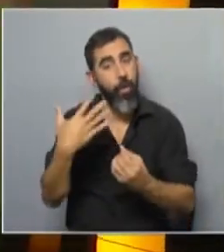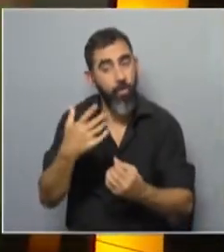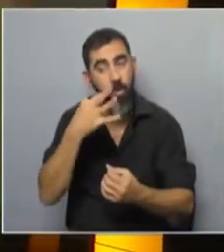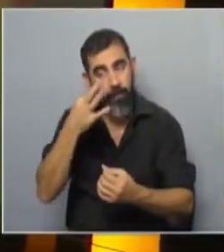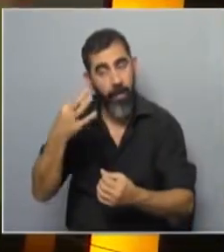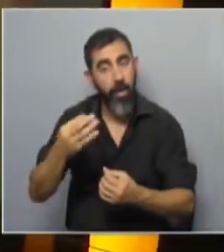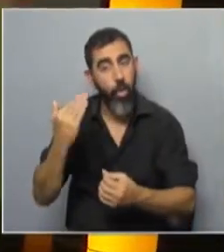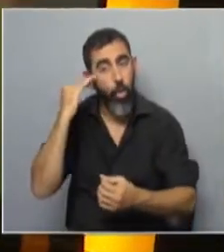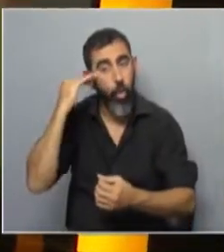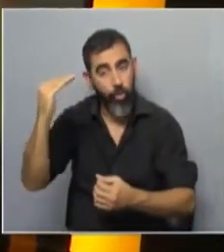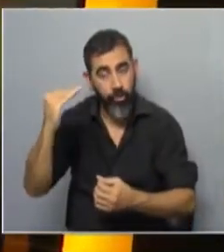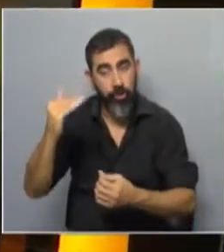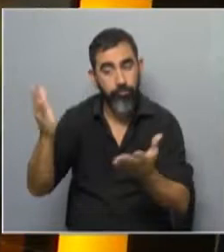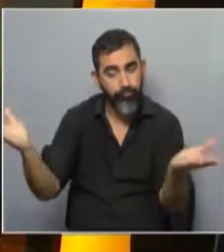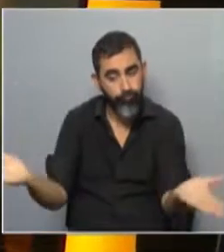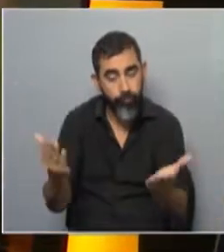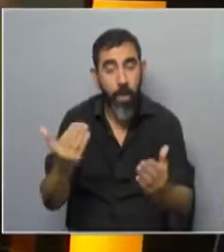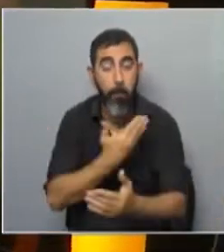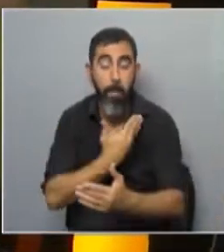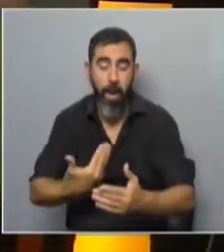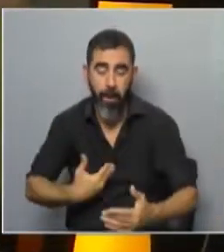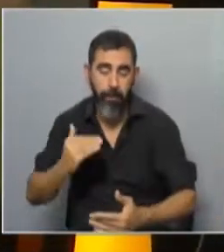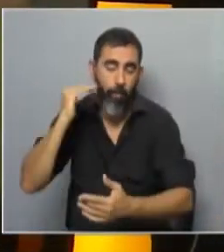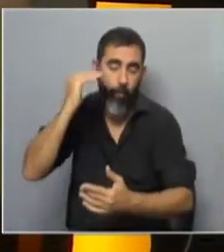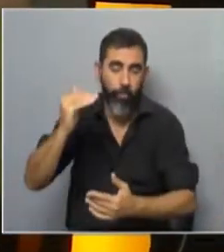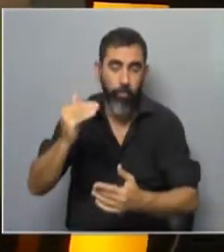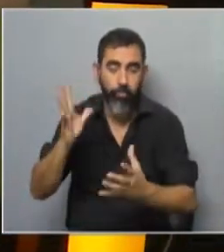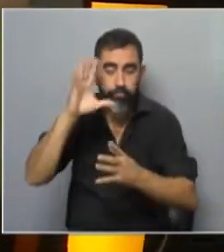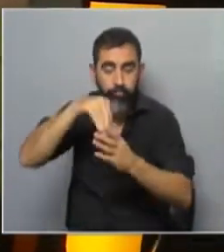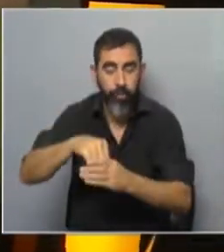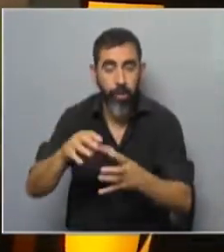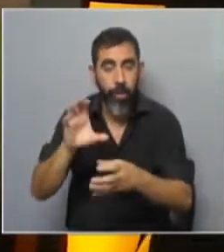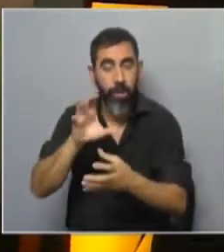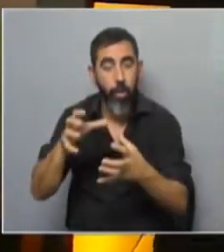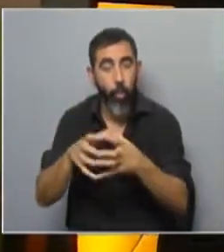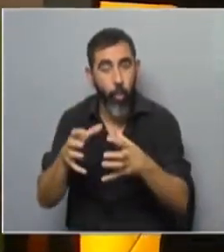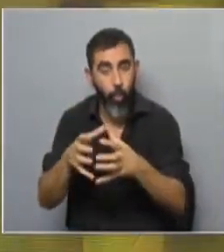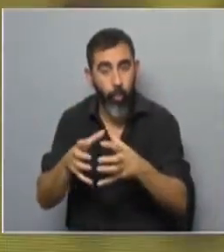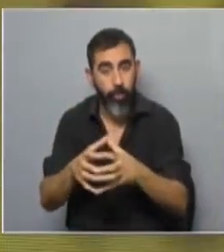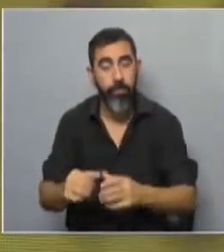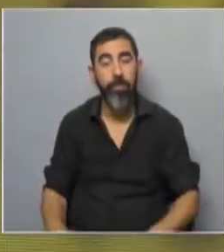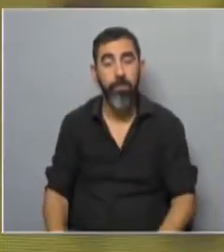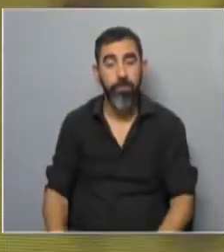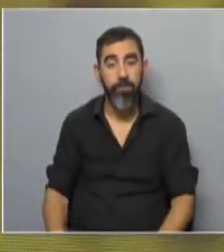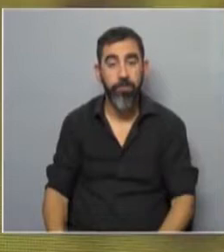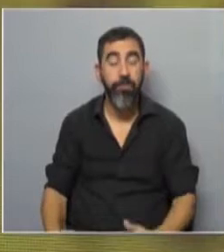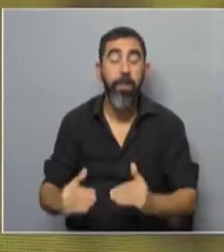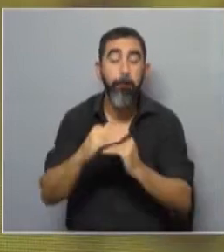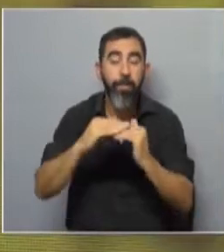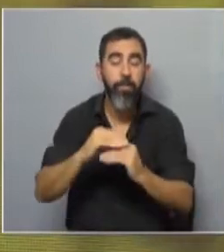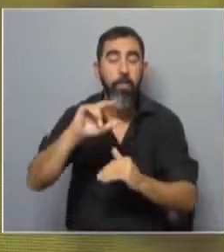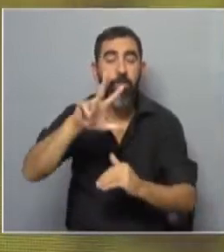ese docente, esa maestra o profesor le está metiendo al grupo. Claro, bueno, tiene que ser, como decía, un mínimo de